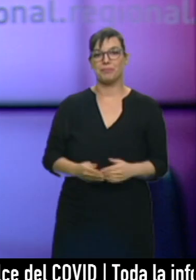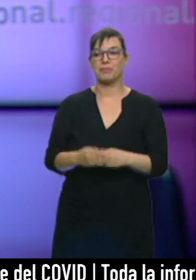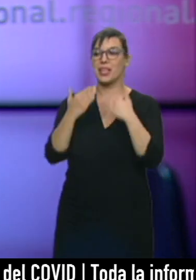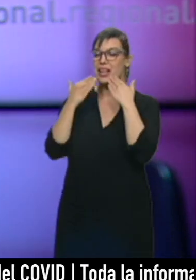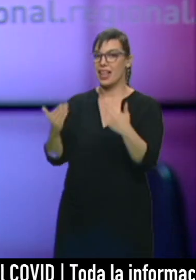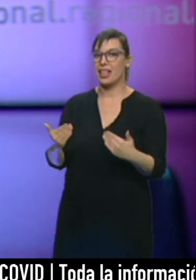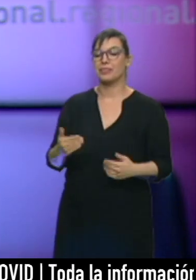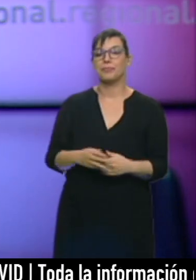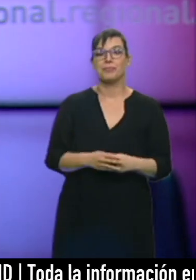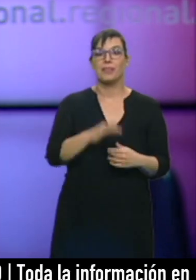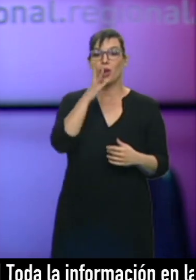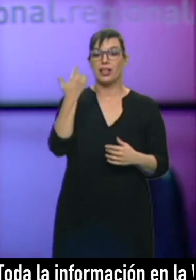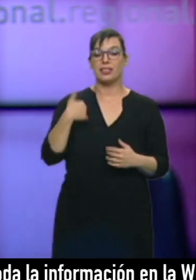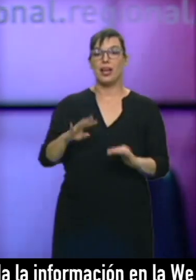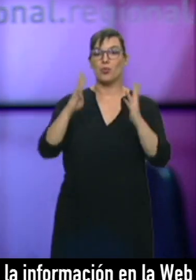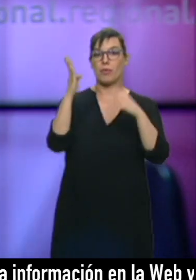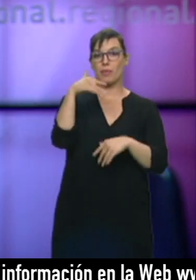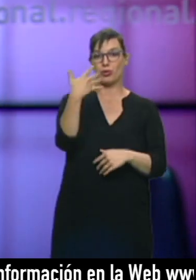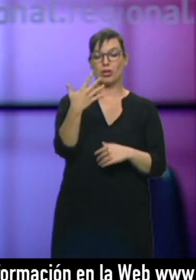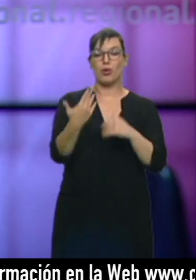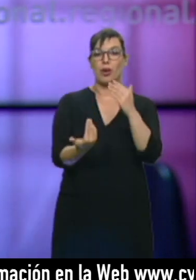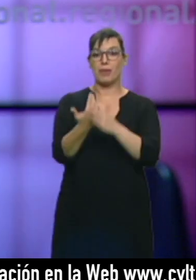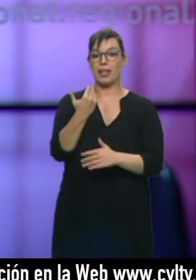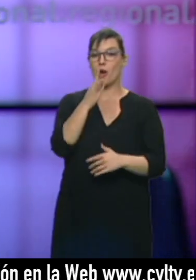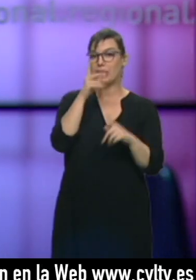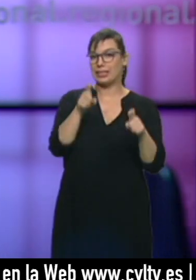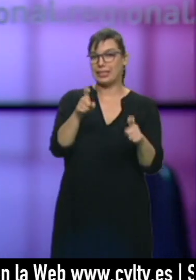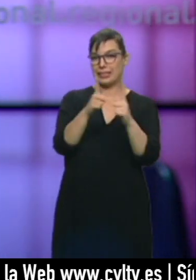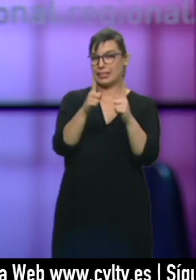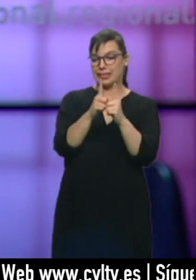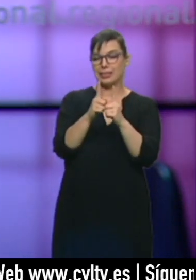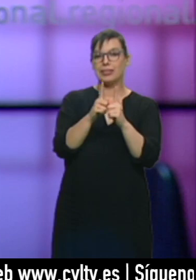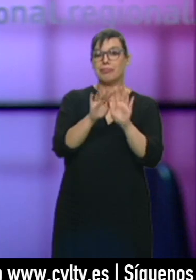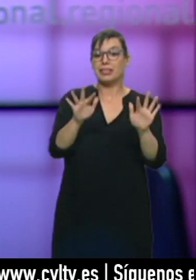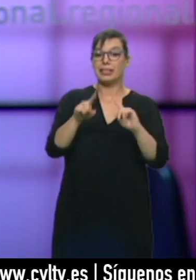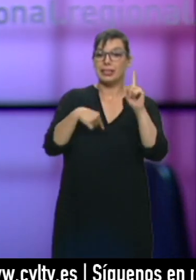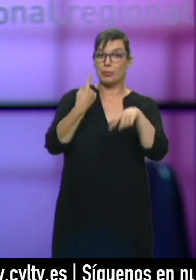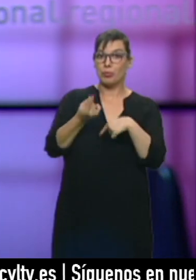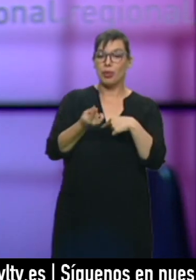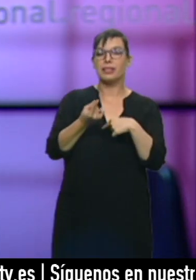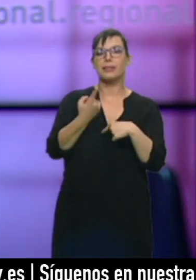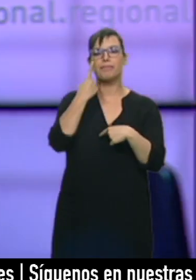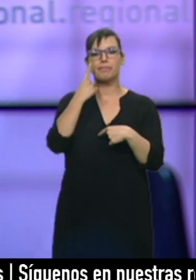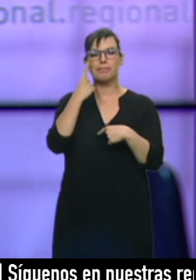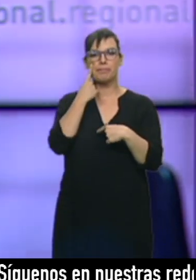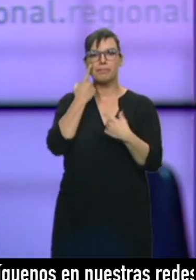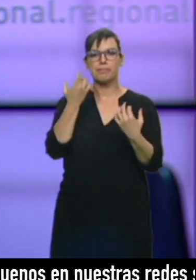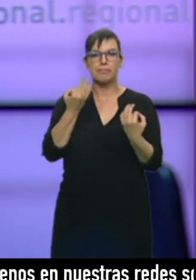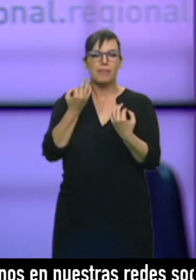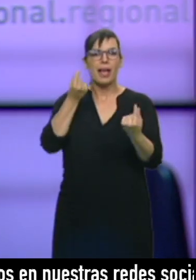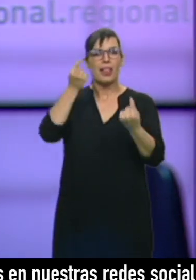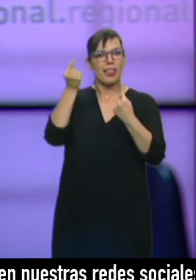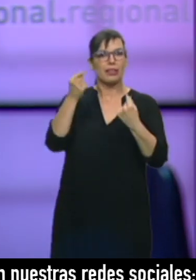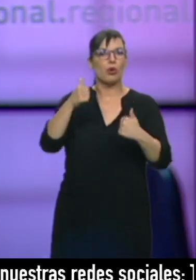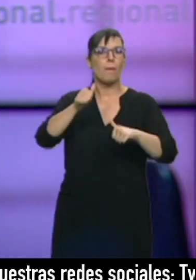Gracias, Francisco. Así alcanzamos las 9 menos 5 de la mañana. Vamos a hacer una pequeña pausa y a la vuelta estaremos pendientes de los datos